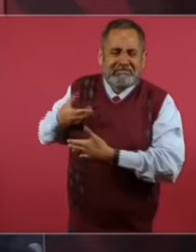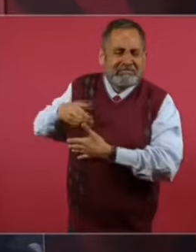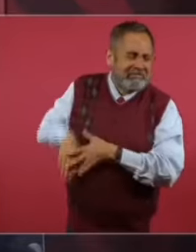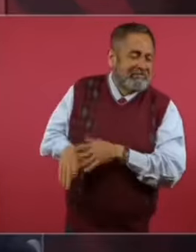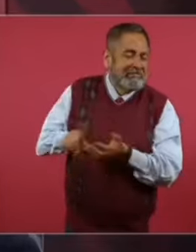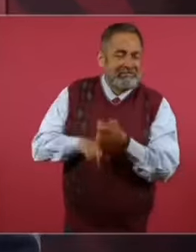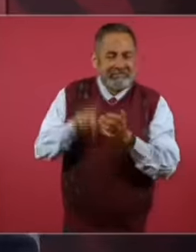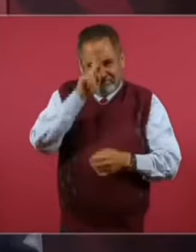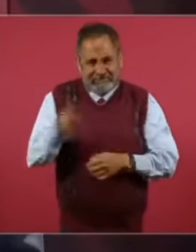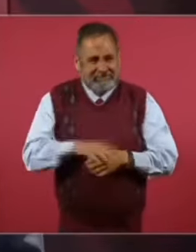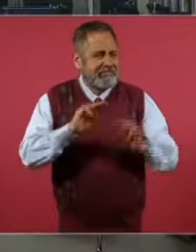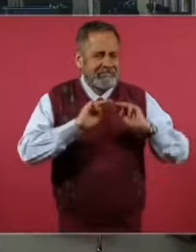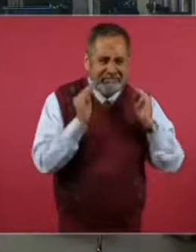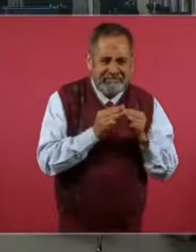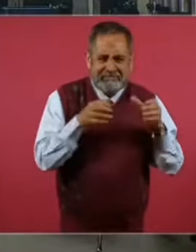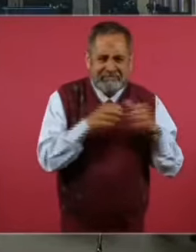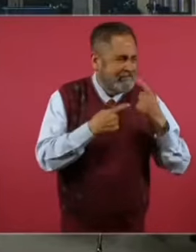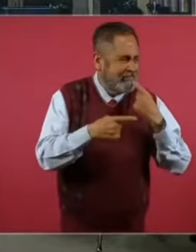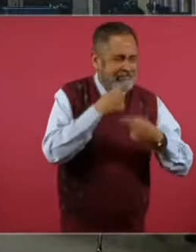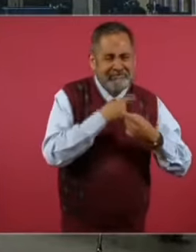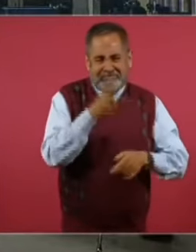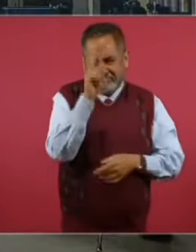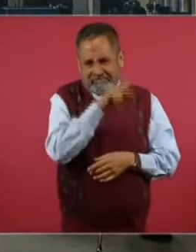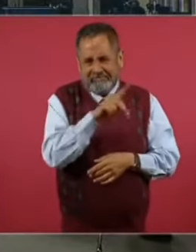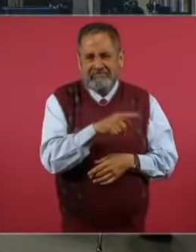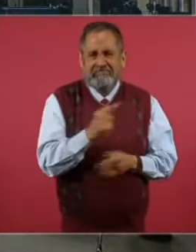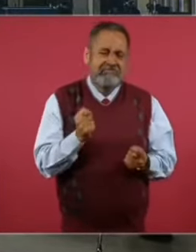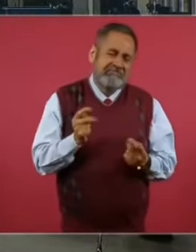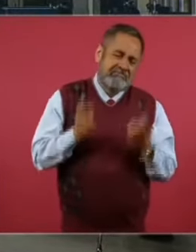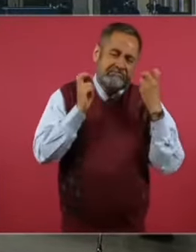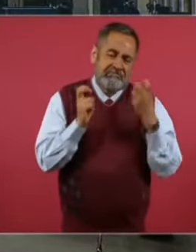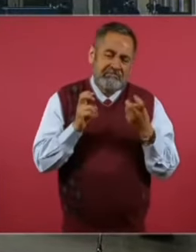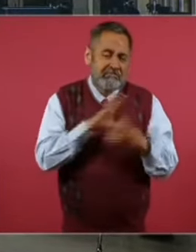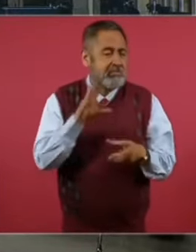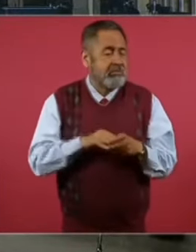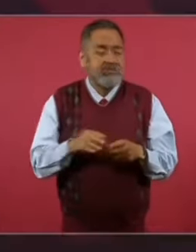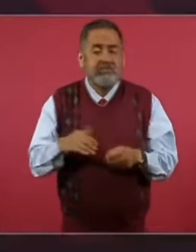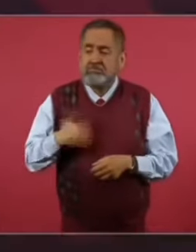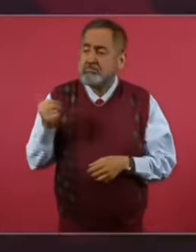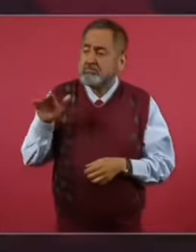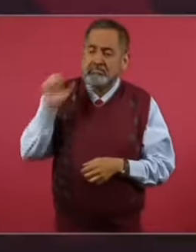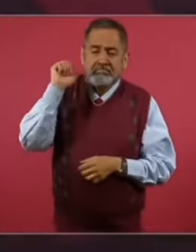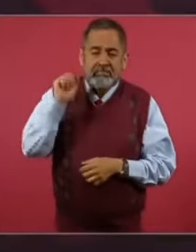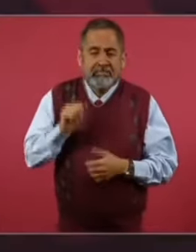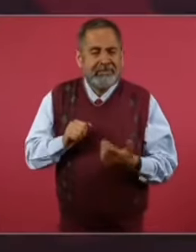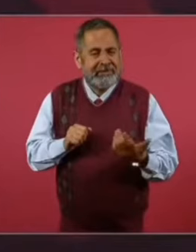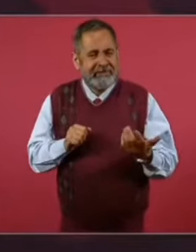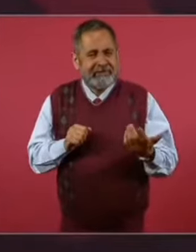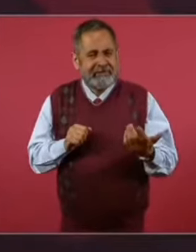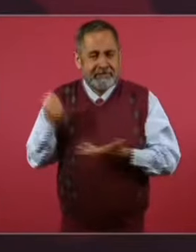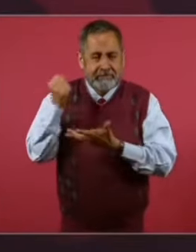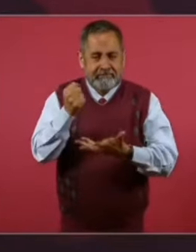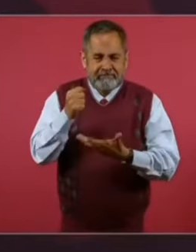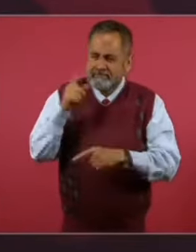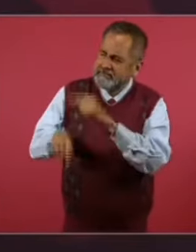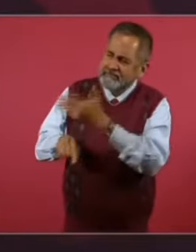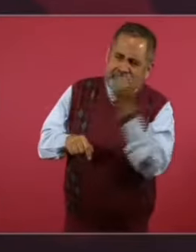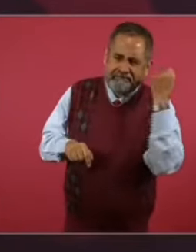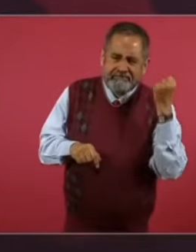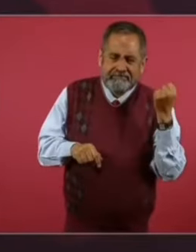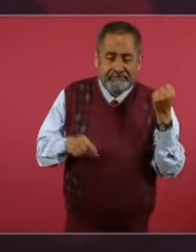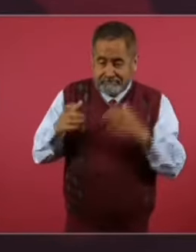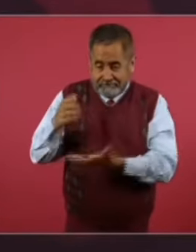medicinas mafias que se quedaban con el dinero del presupuesto que es dinero del